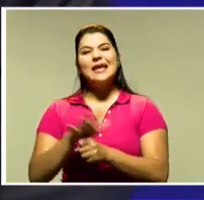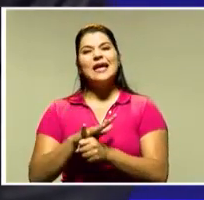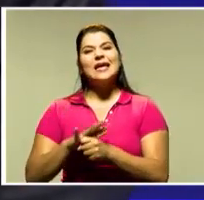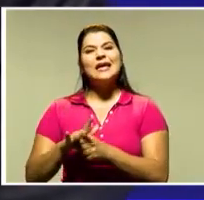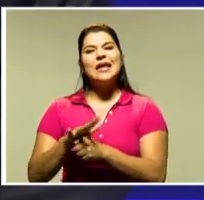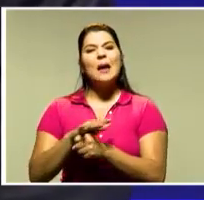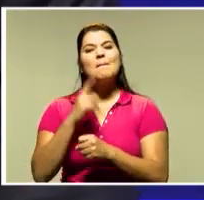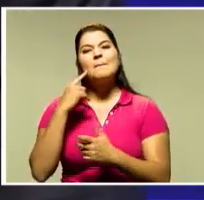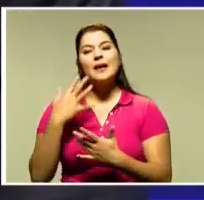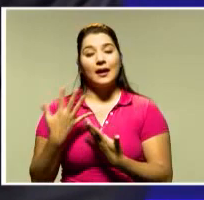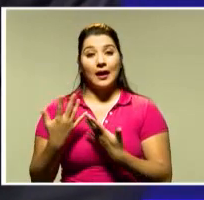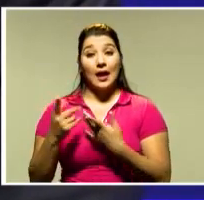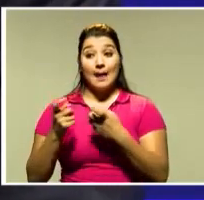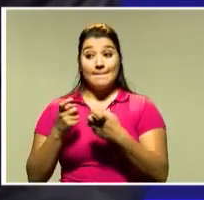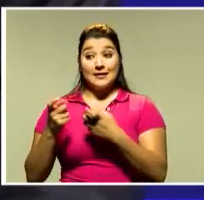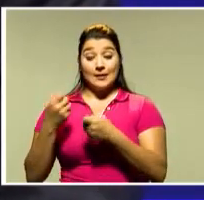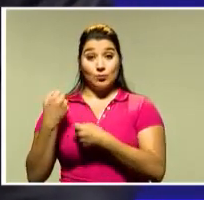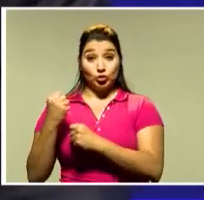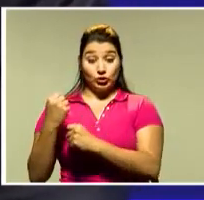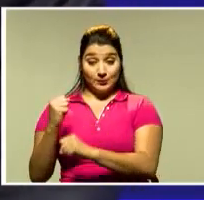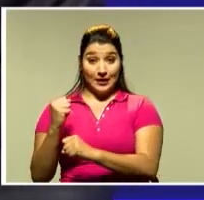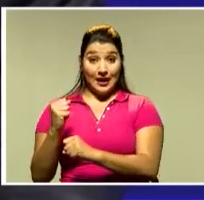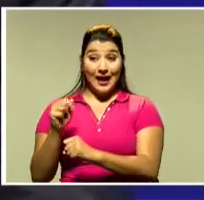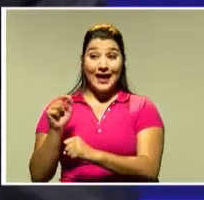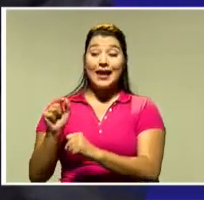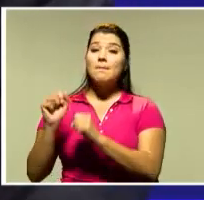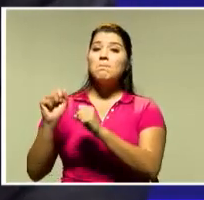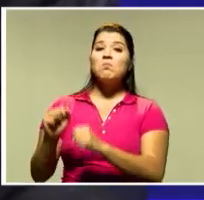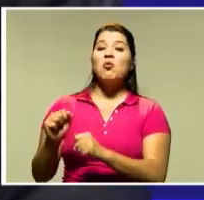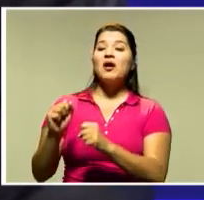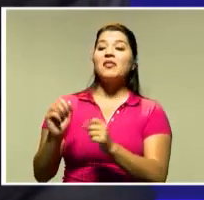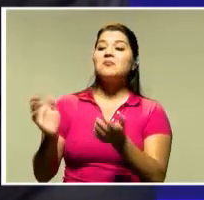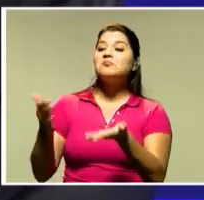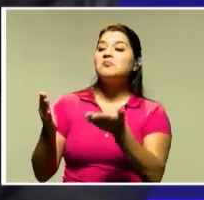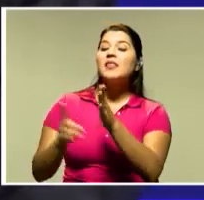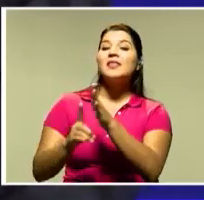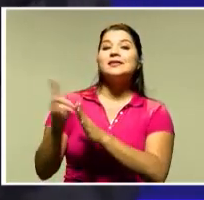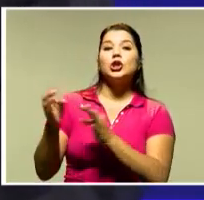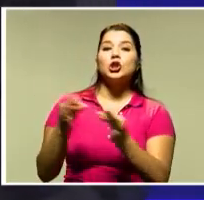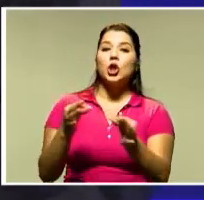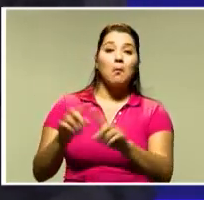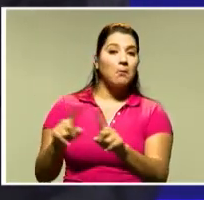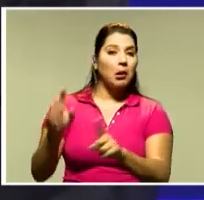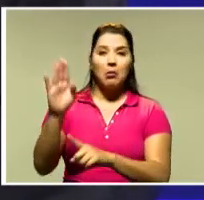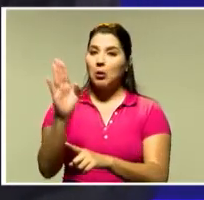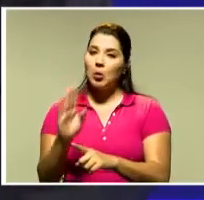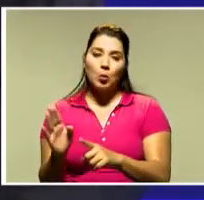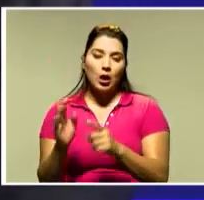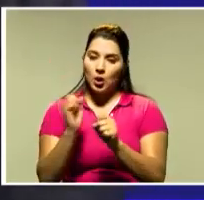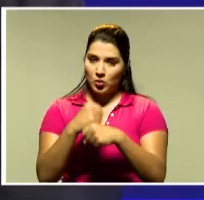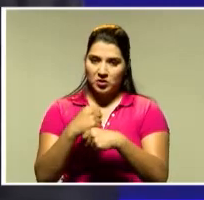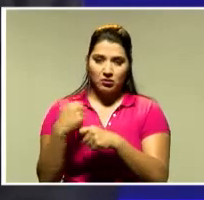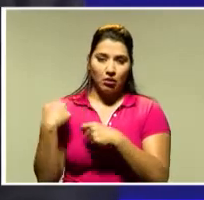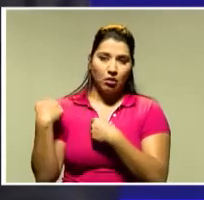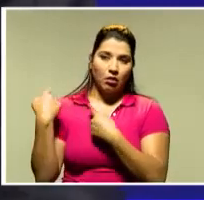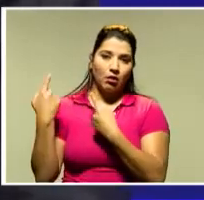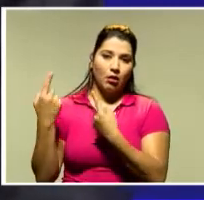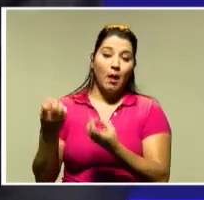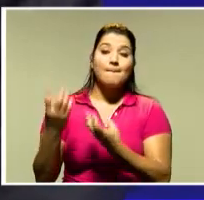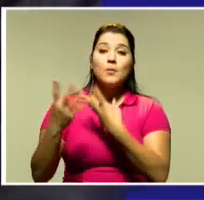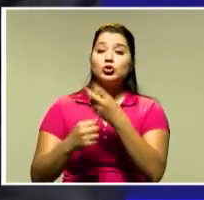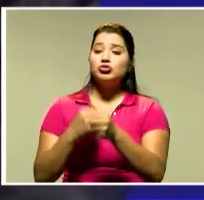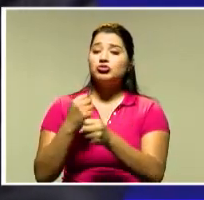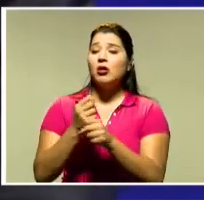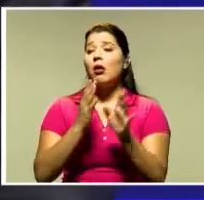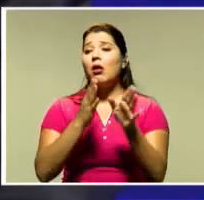la administración municipal pudiera determinar un desarrollo turístico, eso nunca ocurrió. Pasaron muchos años, la isla